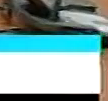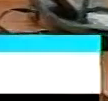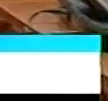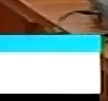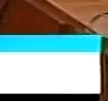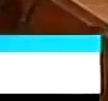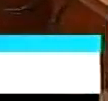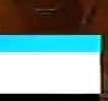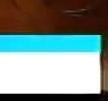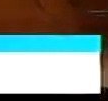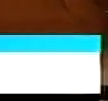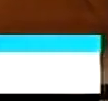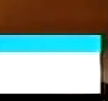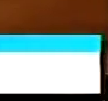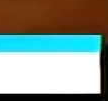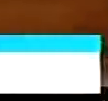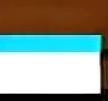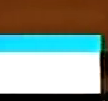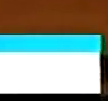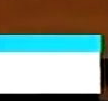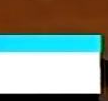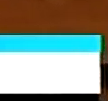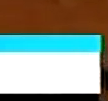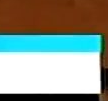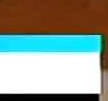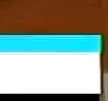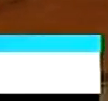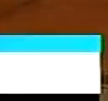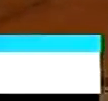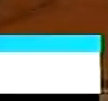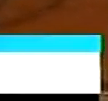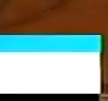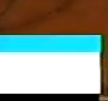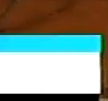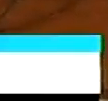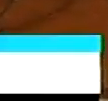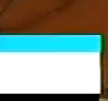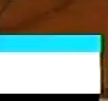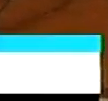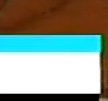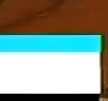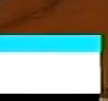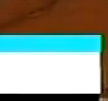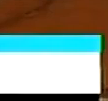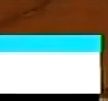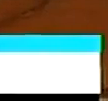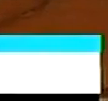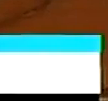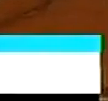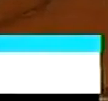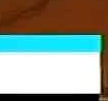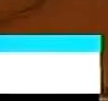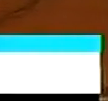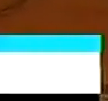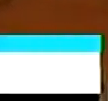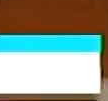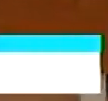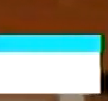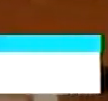Inmediatamente vamos a tener la participación del señor Raúl Aguirre Almeida. Por favor, espacio de 10 minutos. Buenos días.